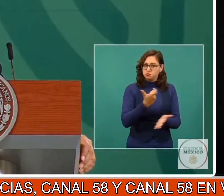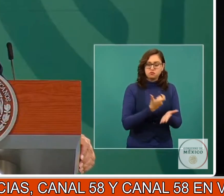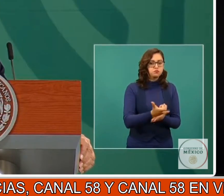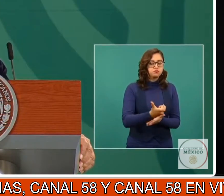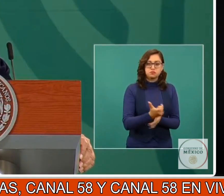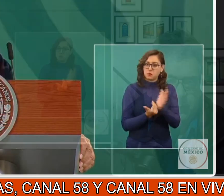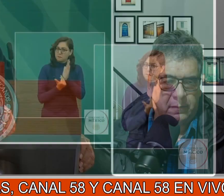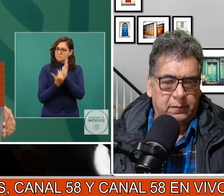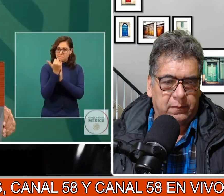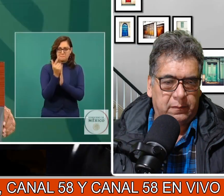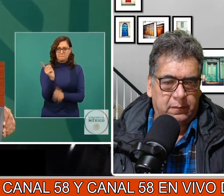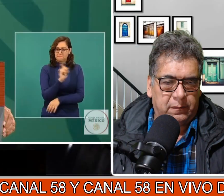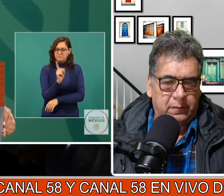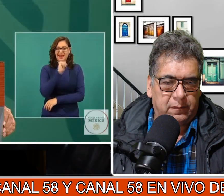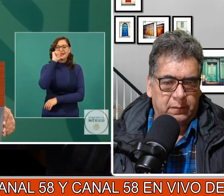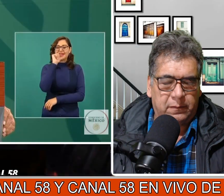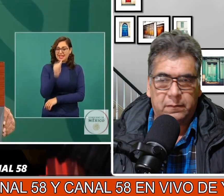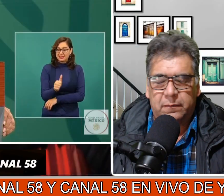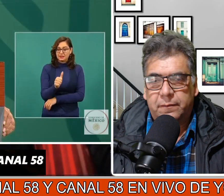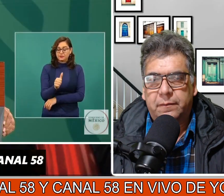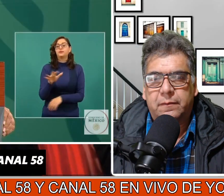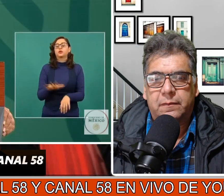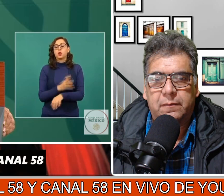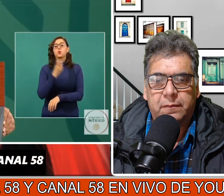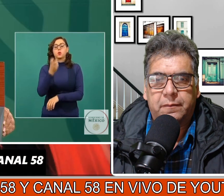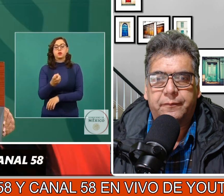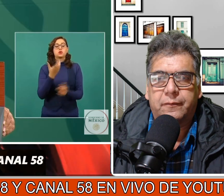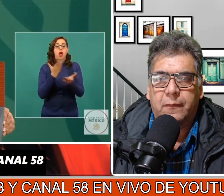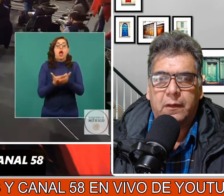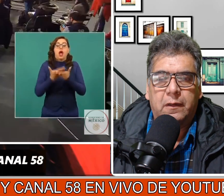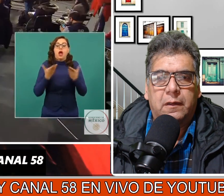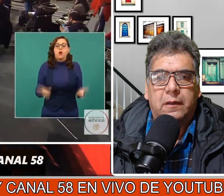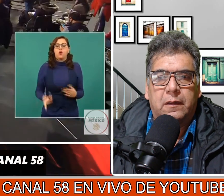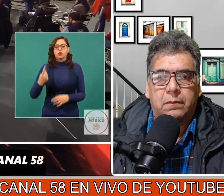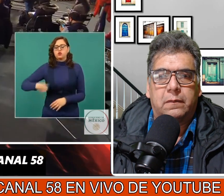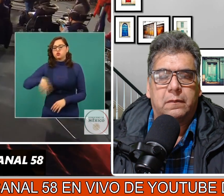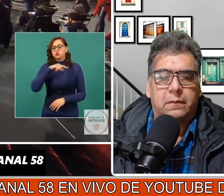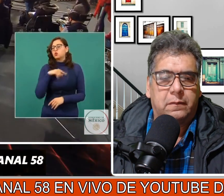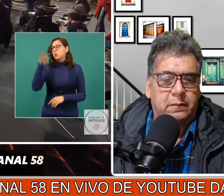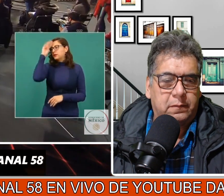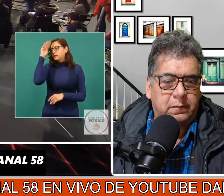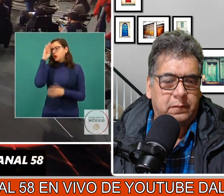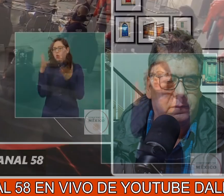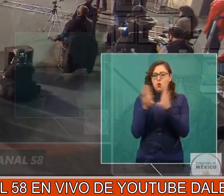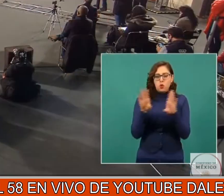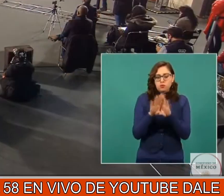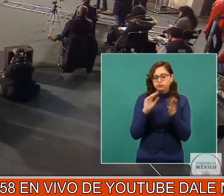momento. Por eso nosotros estamos buscando mecanismos de incremento